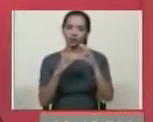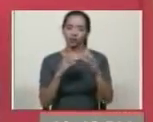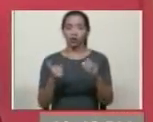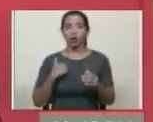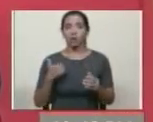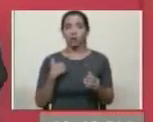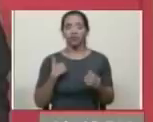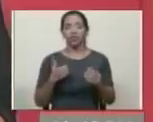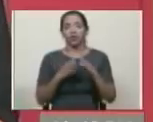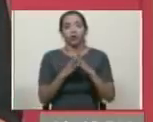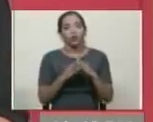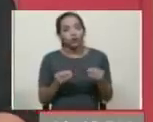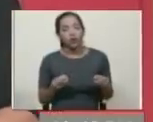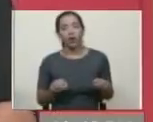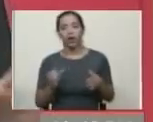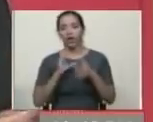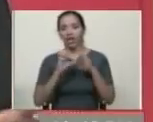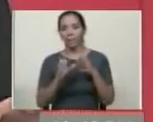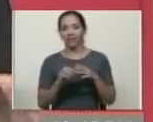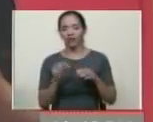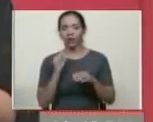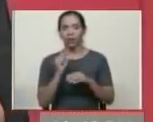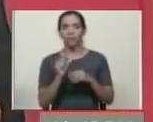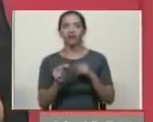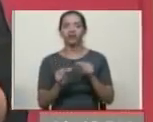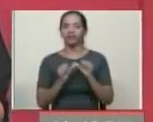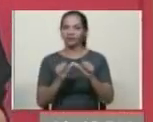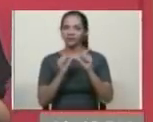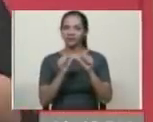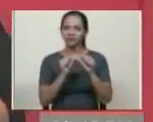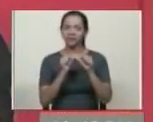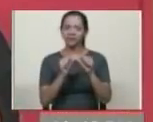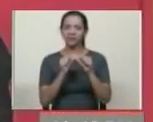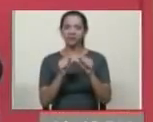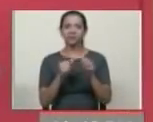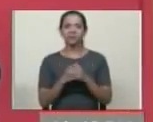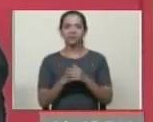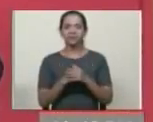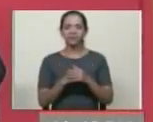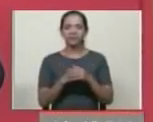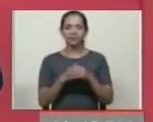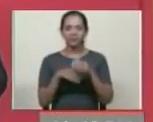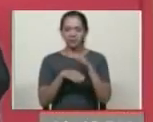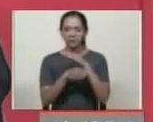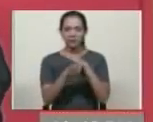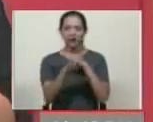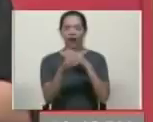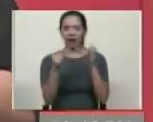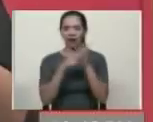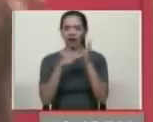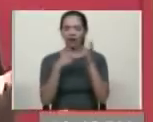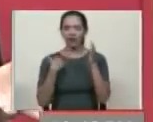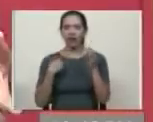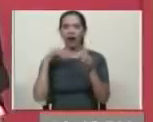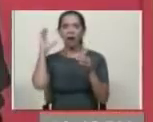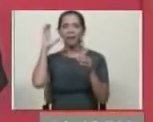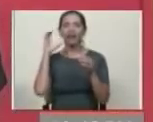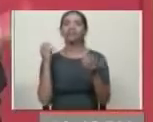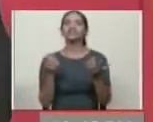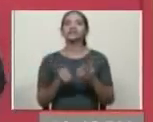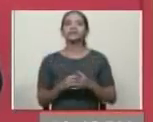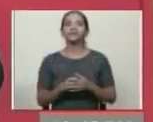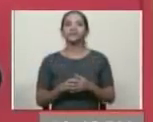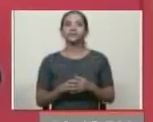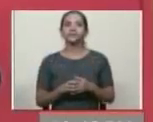todas las herramientas que por el momento seguimos transitando, que yo lo veo como una deuda y un reto que tenemos como país, transitando como la autopista ajena, ¿no?